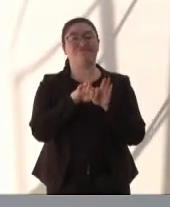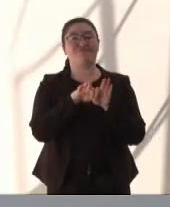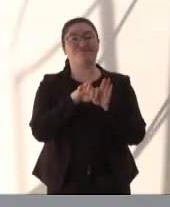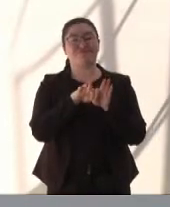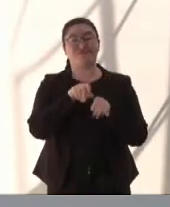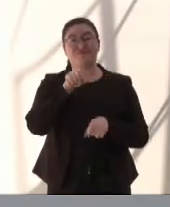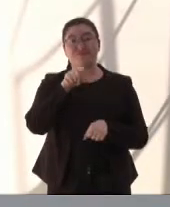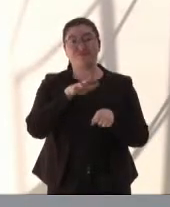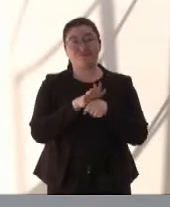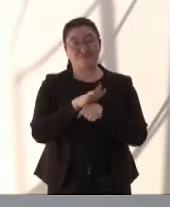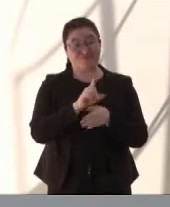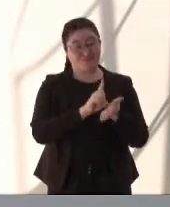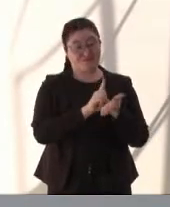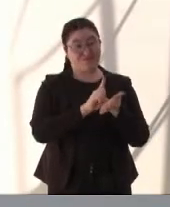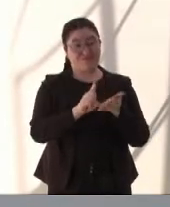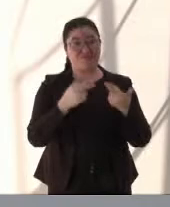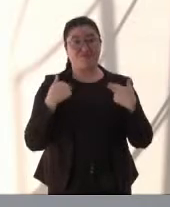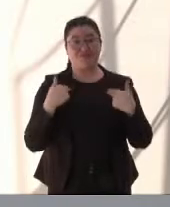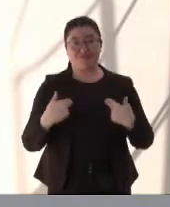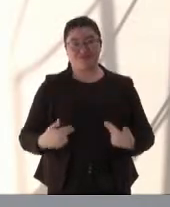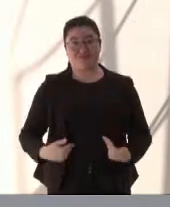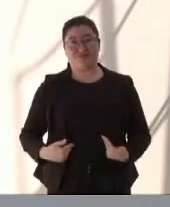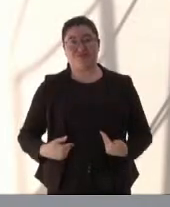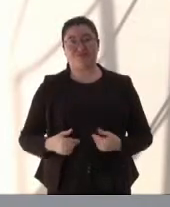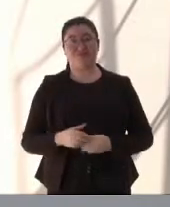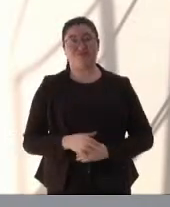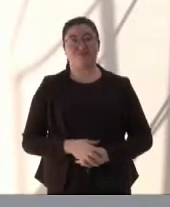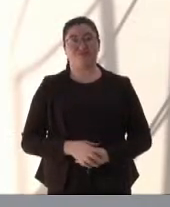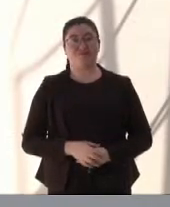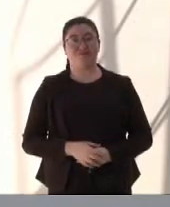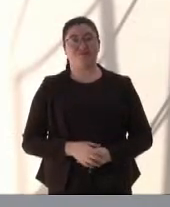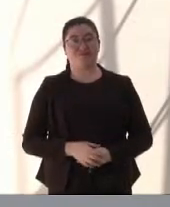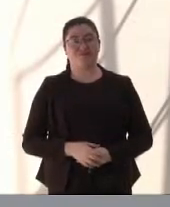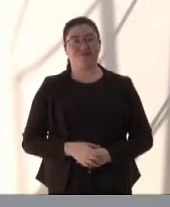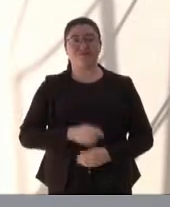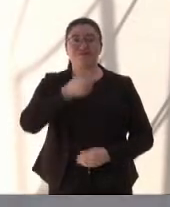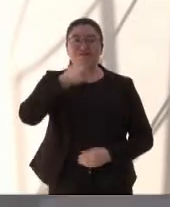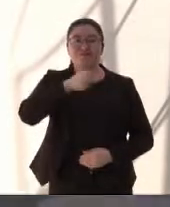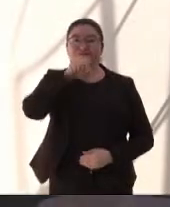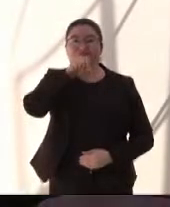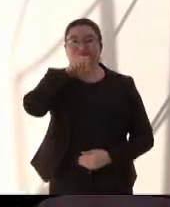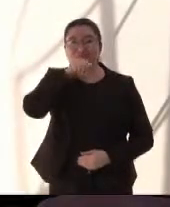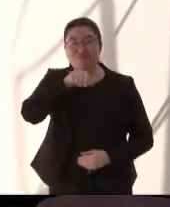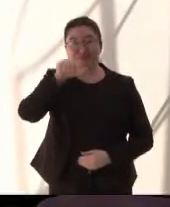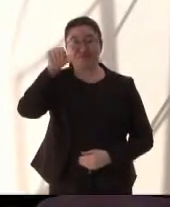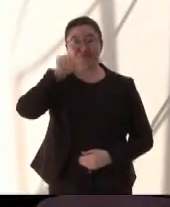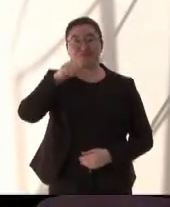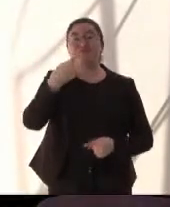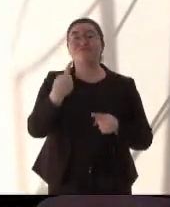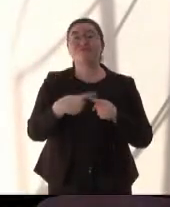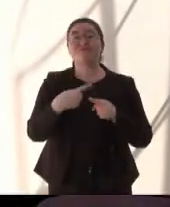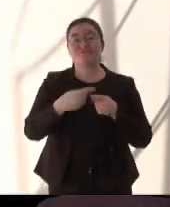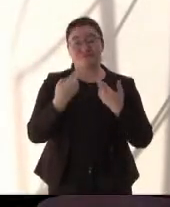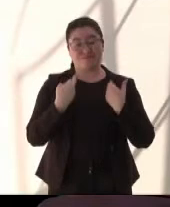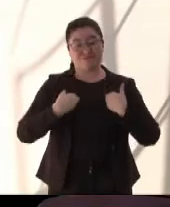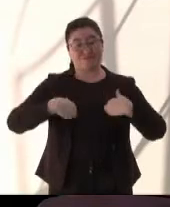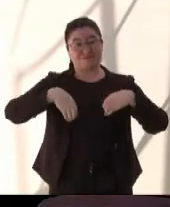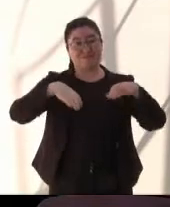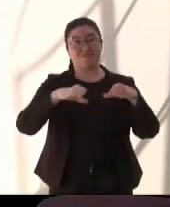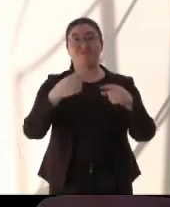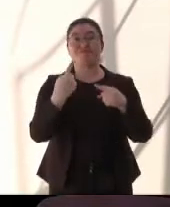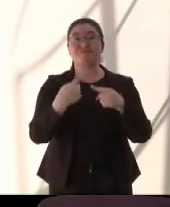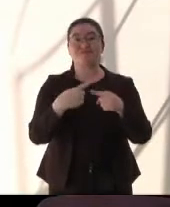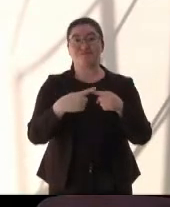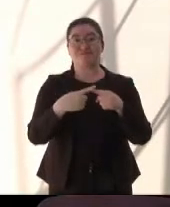incansable de los derechos humanos. Saludo también hoy a la representación de